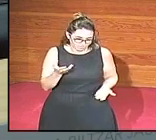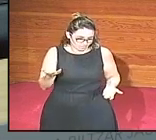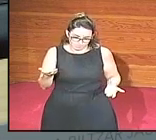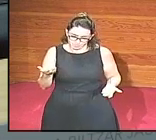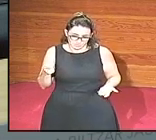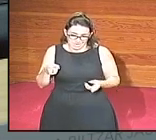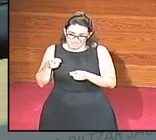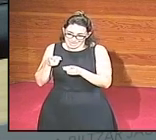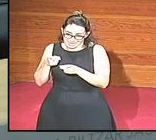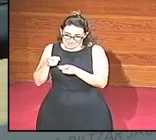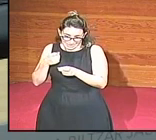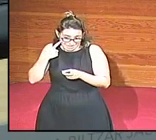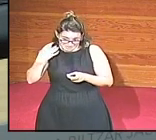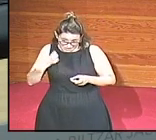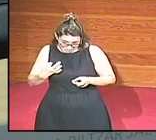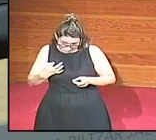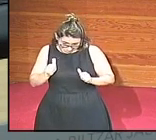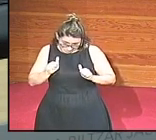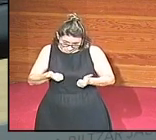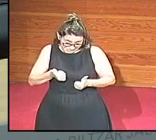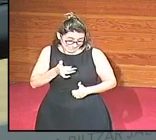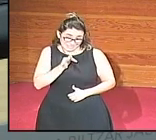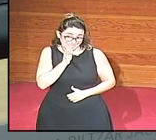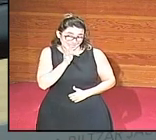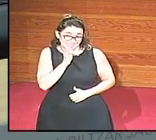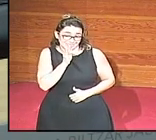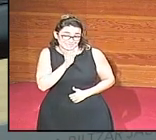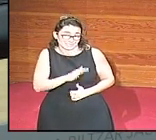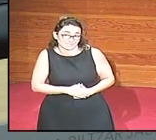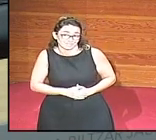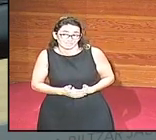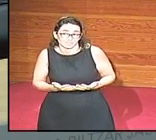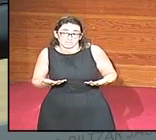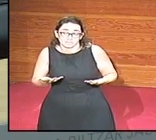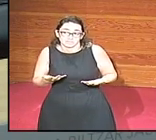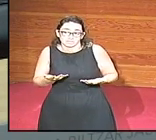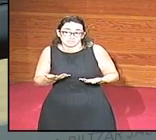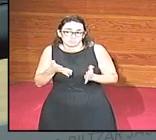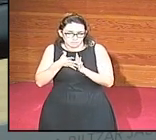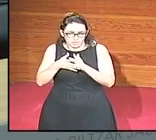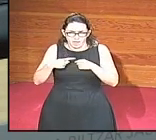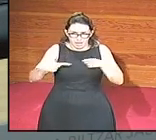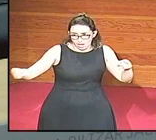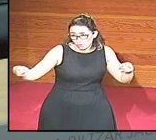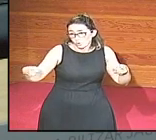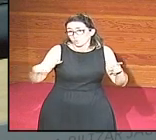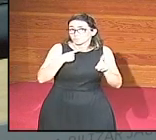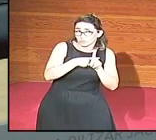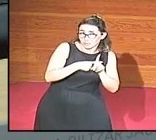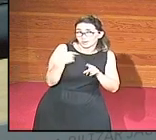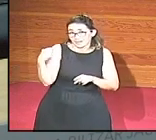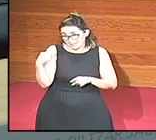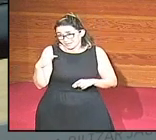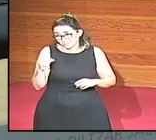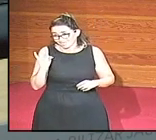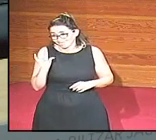ha empezado Ucrania. Entonces, va a ser larga, para bien o para mal. Yo lo que creo es